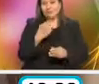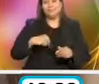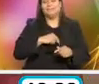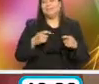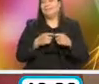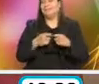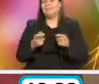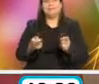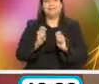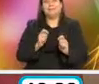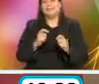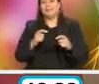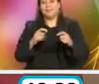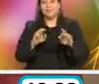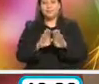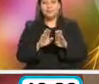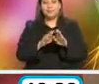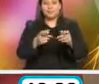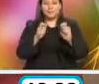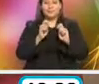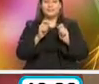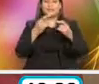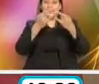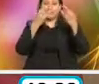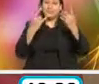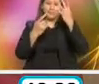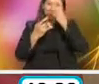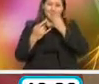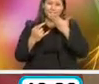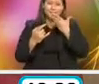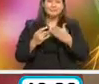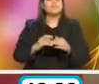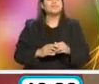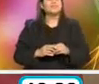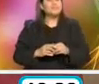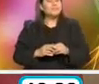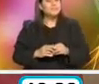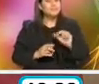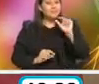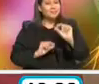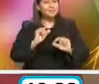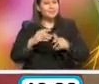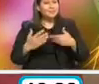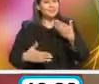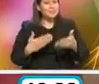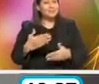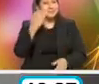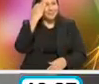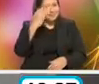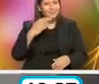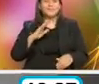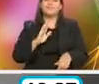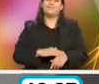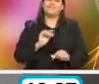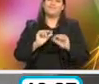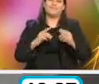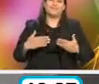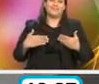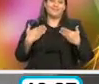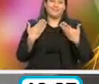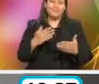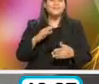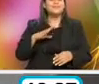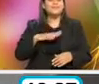muy nerviosos porque es un texto precioso de Hugo Iriart, ¿no? Y bueno, conforme ha pasado el tiempo hemos agarrado más confianza. Tuvimos